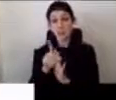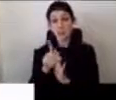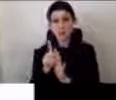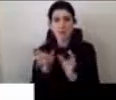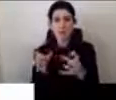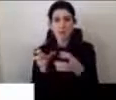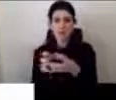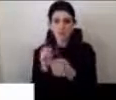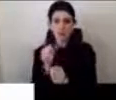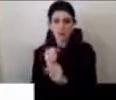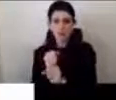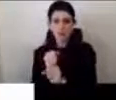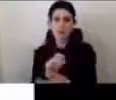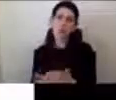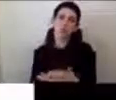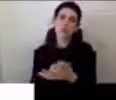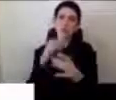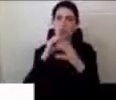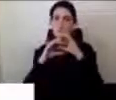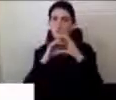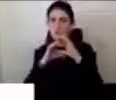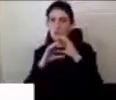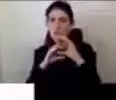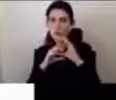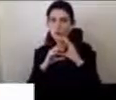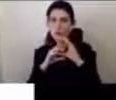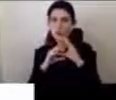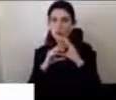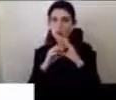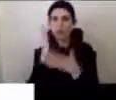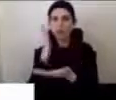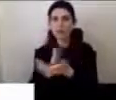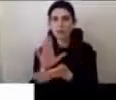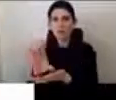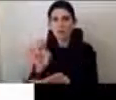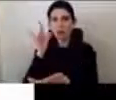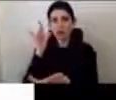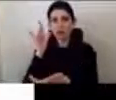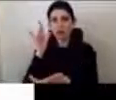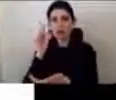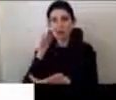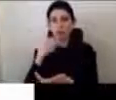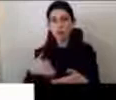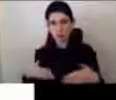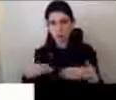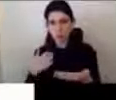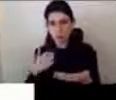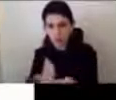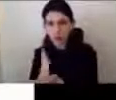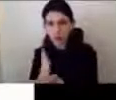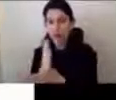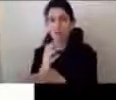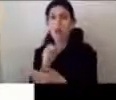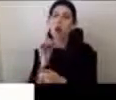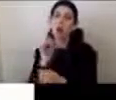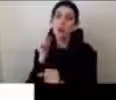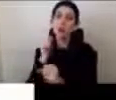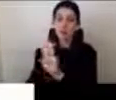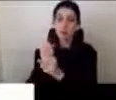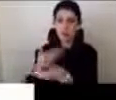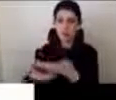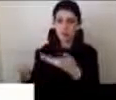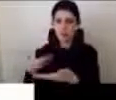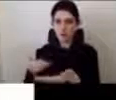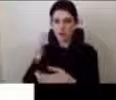de trabajo, como la comunicación efectiva, la toma de decisiones, la iniciativa o el mismo trabajo colaborativo.